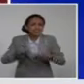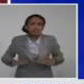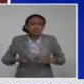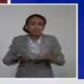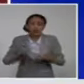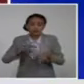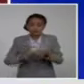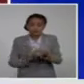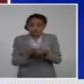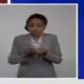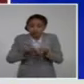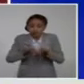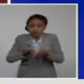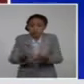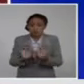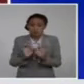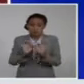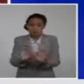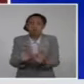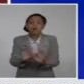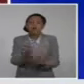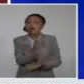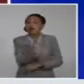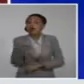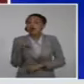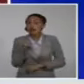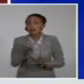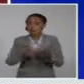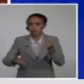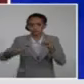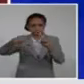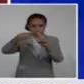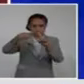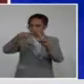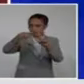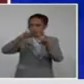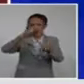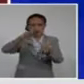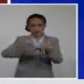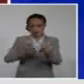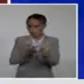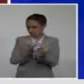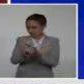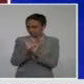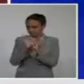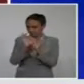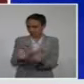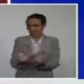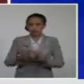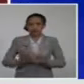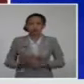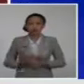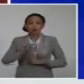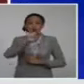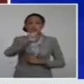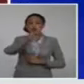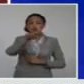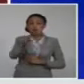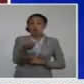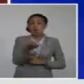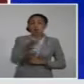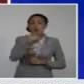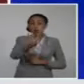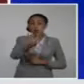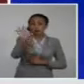que tienen los territorios. Ahí tenemos en primer lugar a La Habana, que el 8,4%